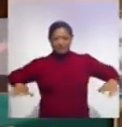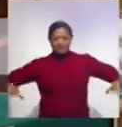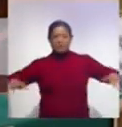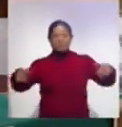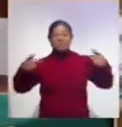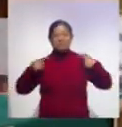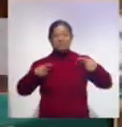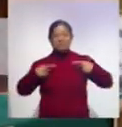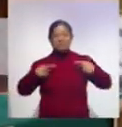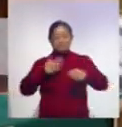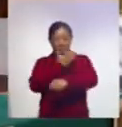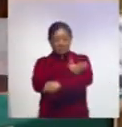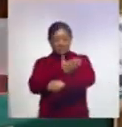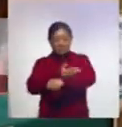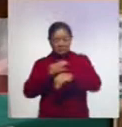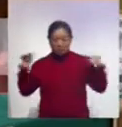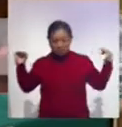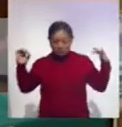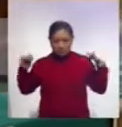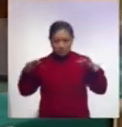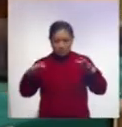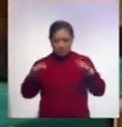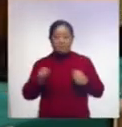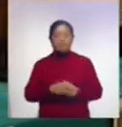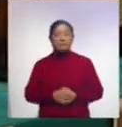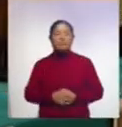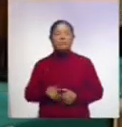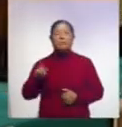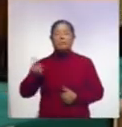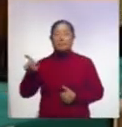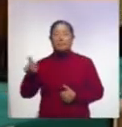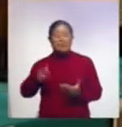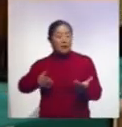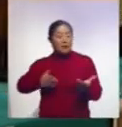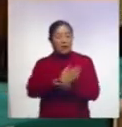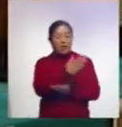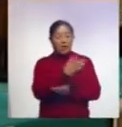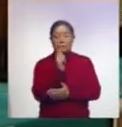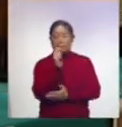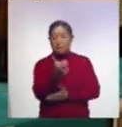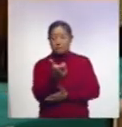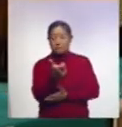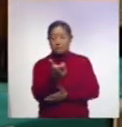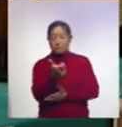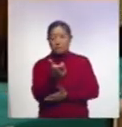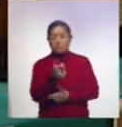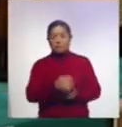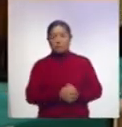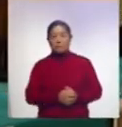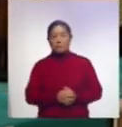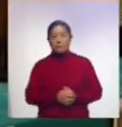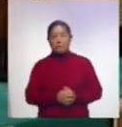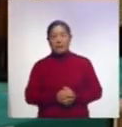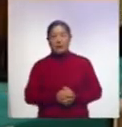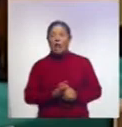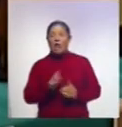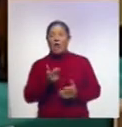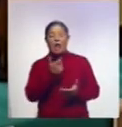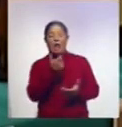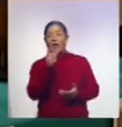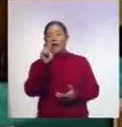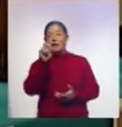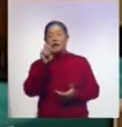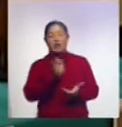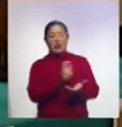acompañar, no únicamente el cobro de ese acceso sería por ingresar a dicho evento, sino que van a tener